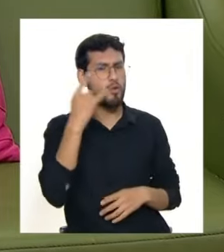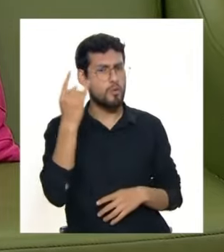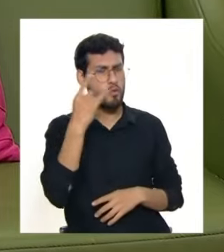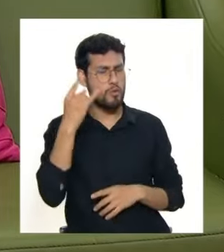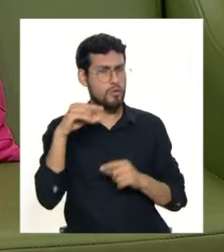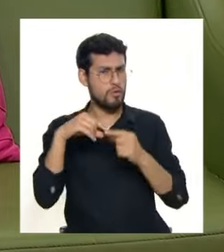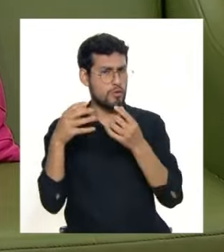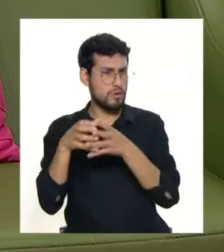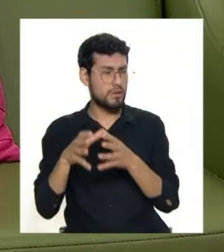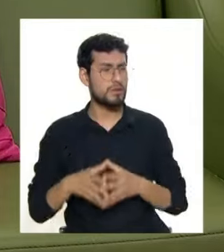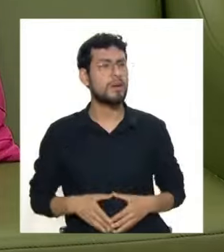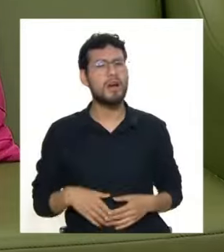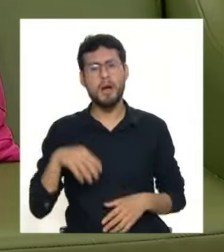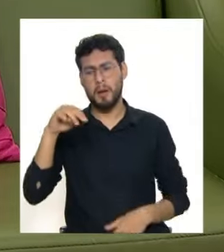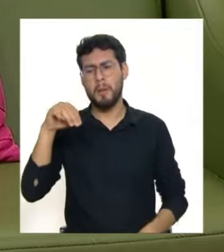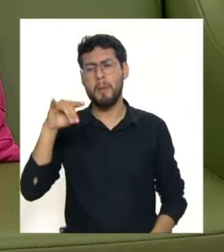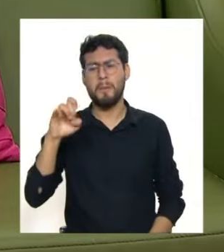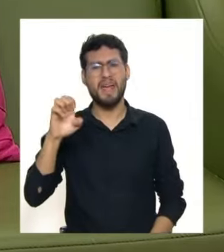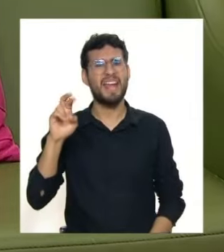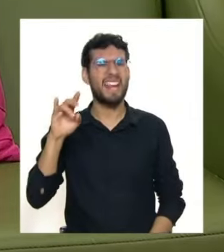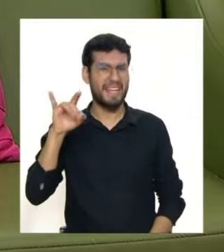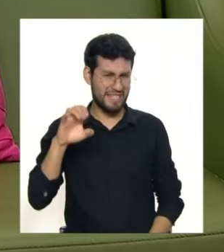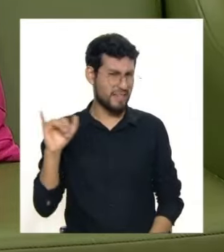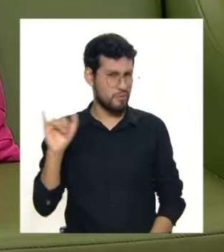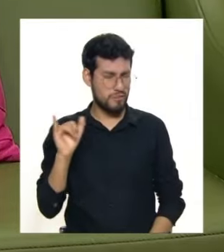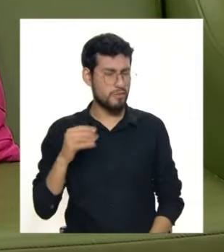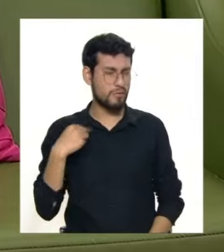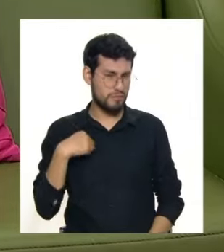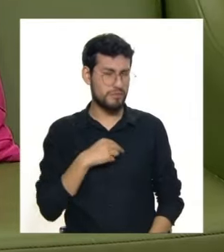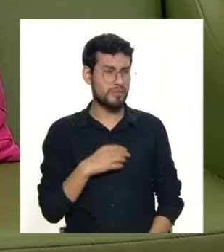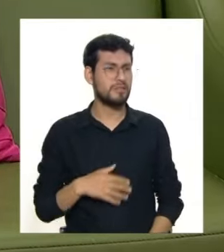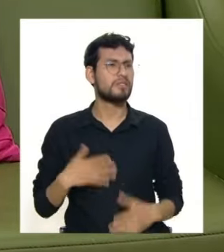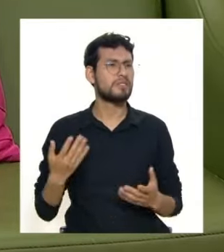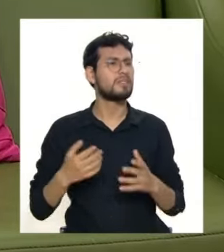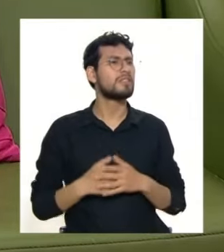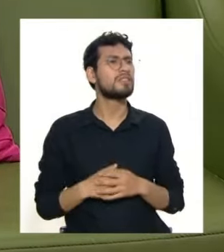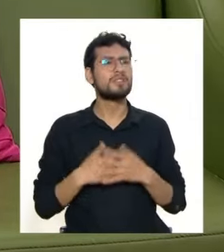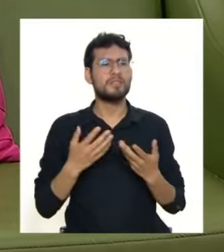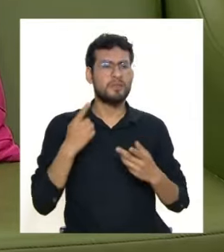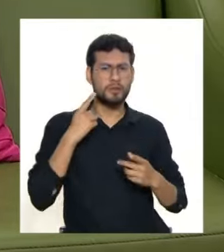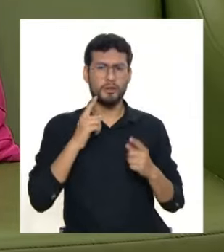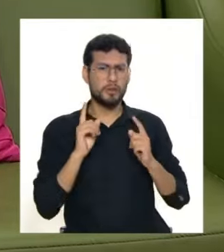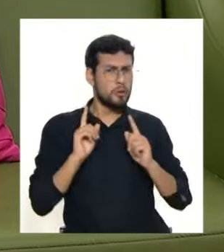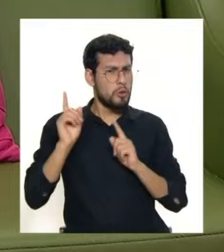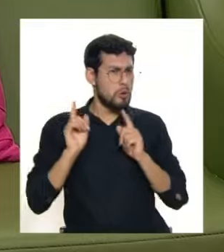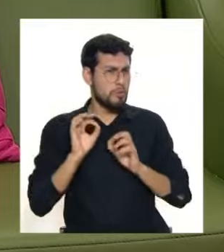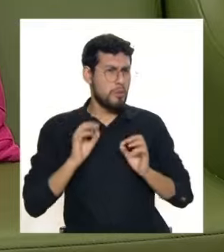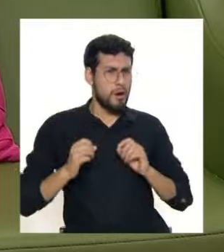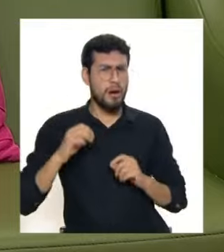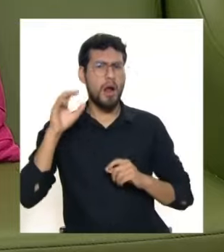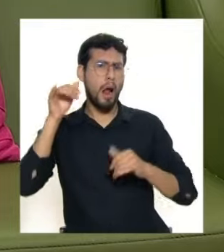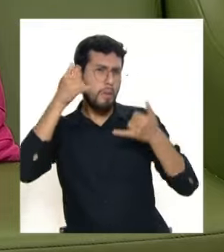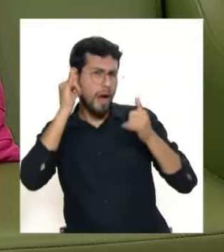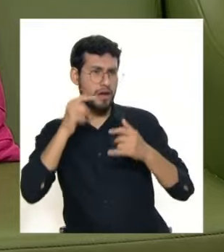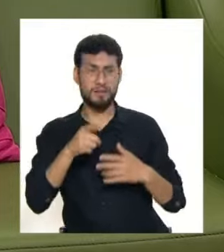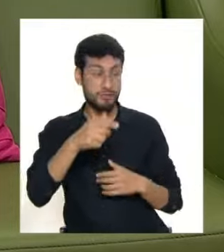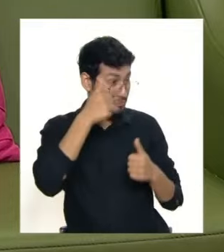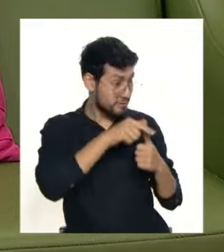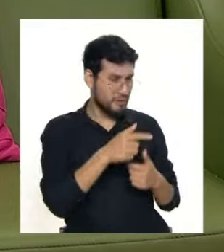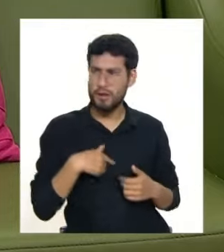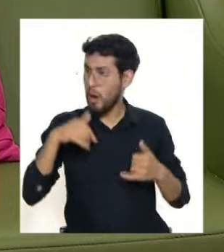Unidos. Bueno, es merenguero también, igual que nosotros. Nosotros también escuchamos una canción que dice La Vaca, La Vaca. ¿No la has escuchado